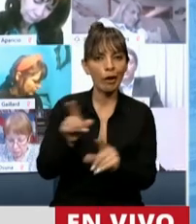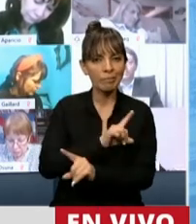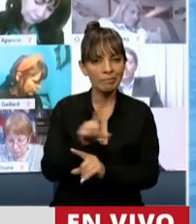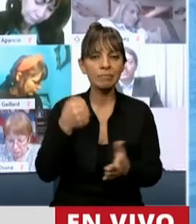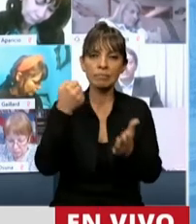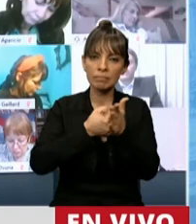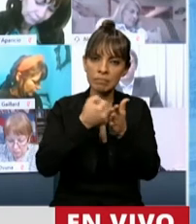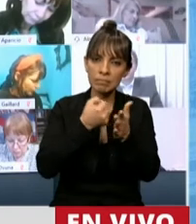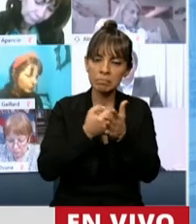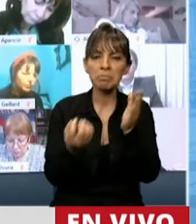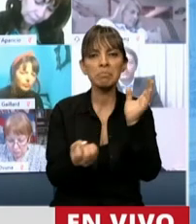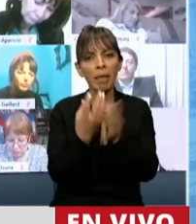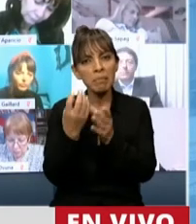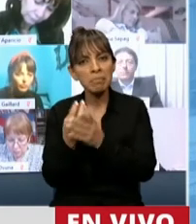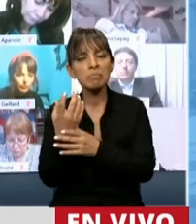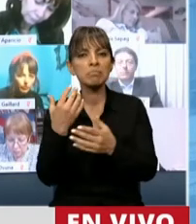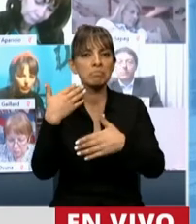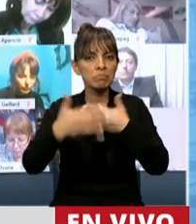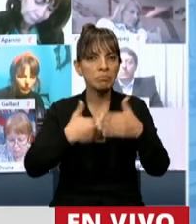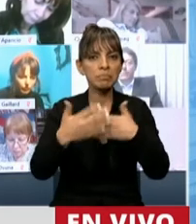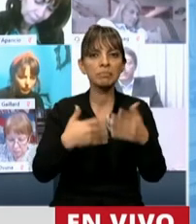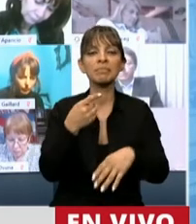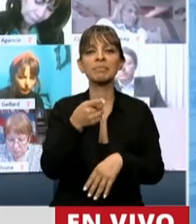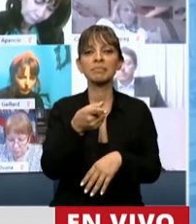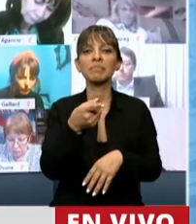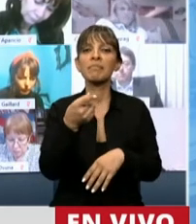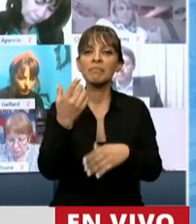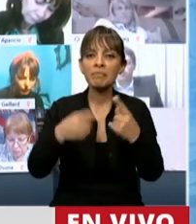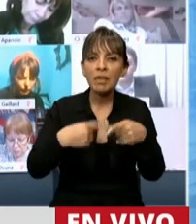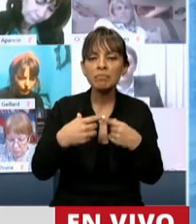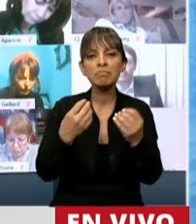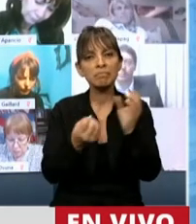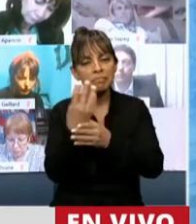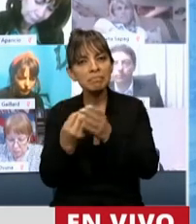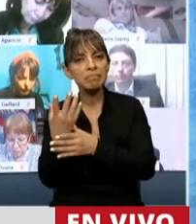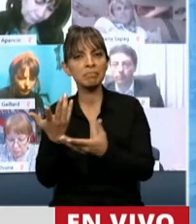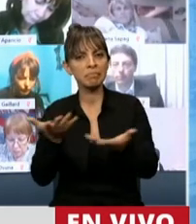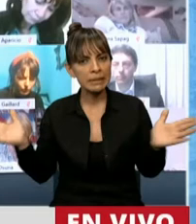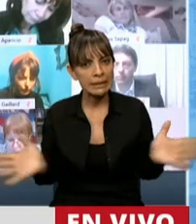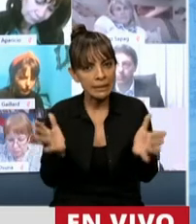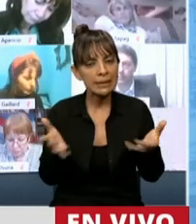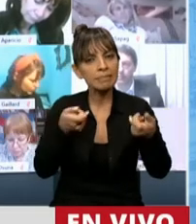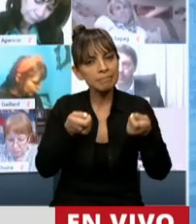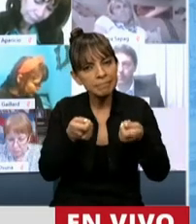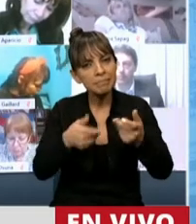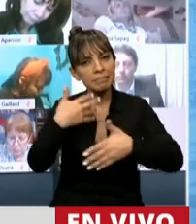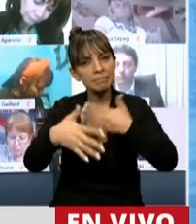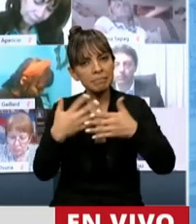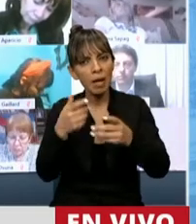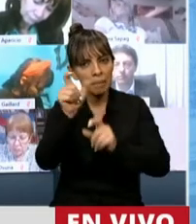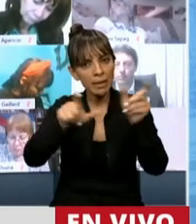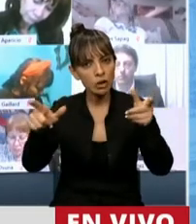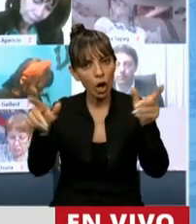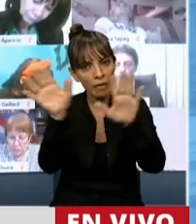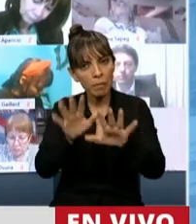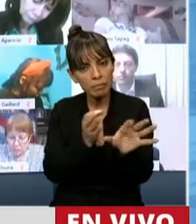dejamos de generar y de seguir avanzando y de seguir generando, impulsando y desarrollando talento, porque